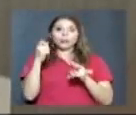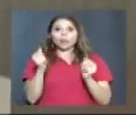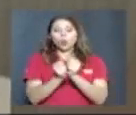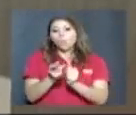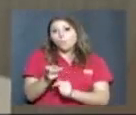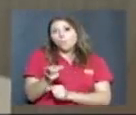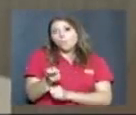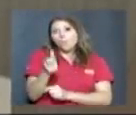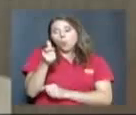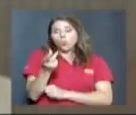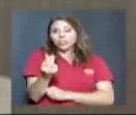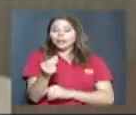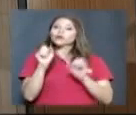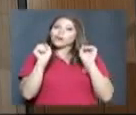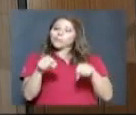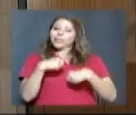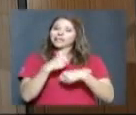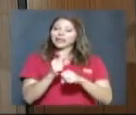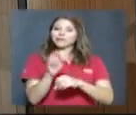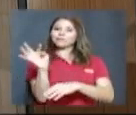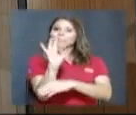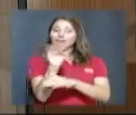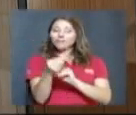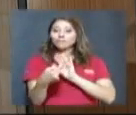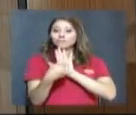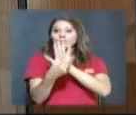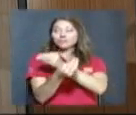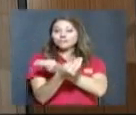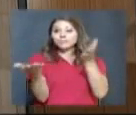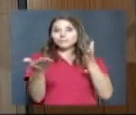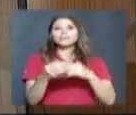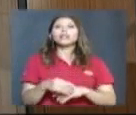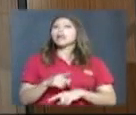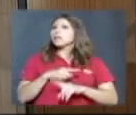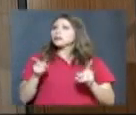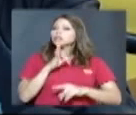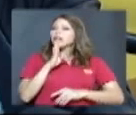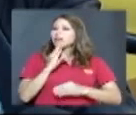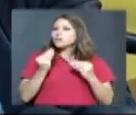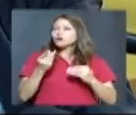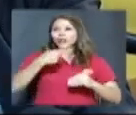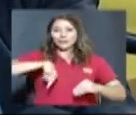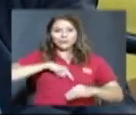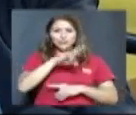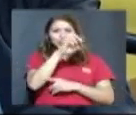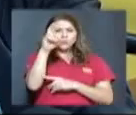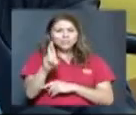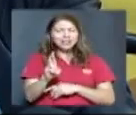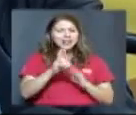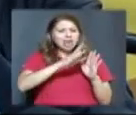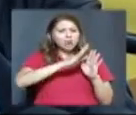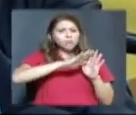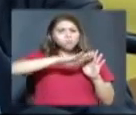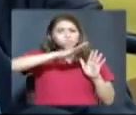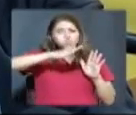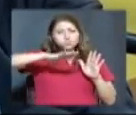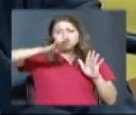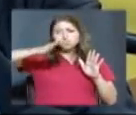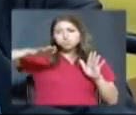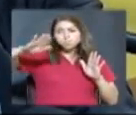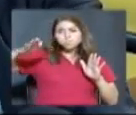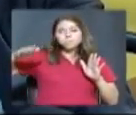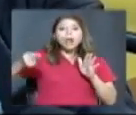señal. Incluso, Pablo, se habla muchísimo de que por el sistema montañoso que tenemos, en ocasiones los medios de comunicación también enfrentan problemas